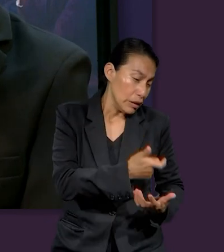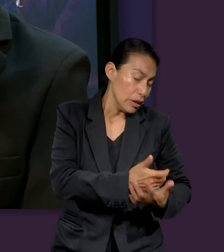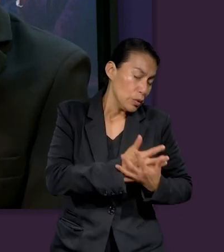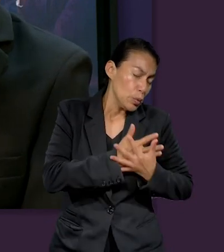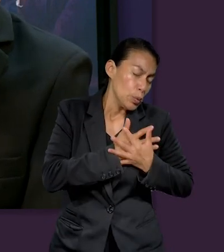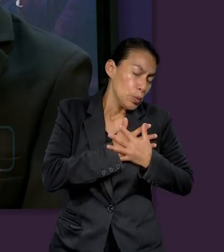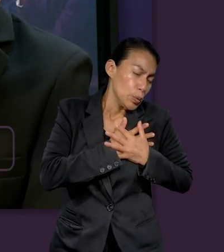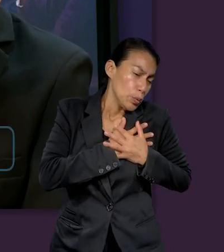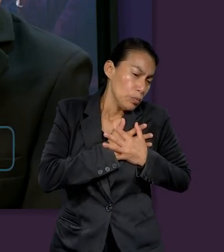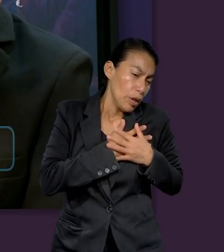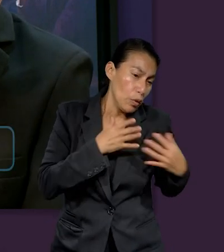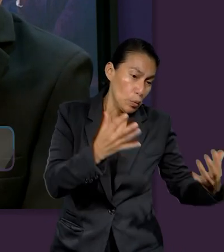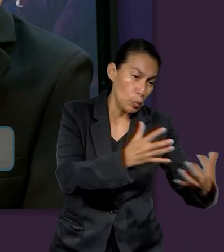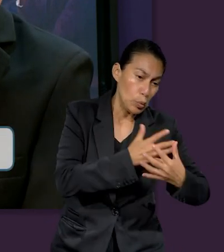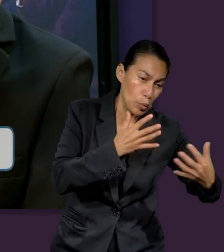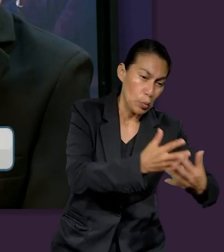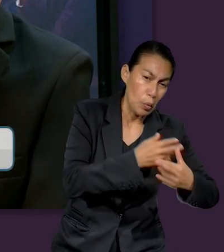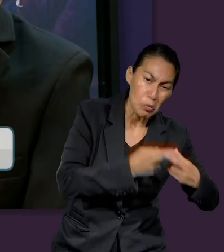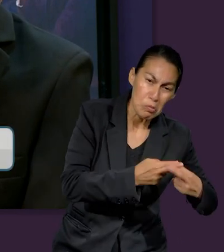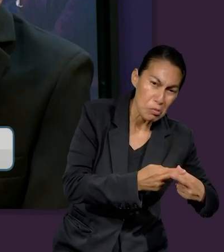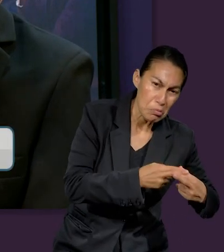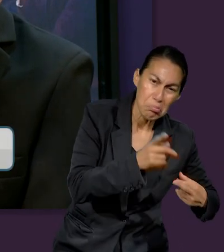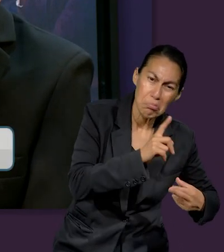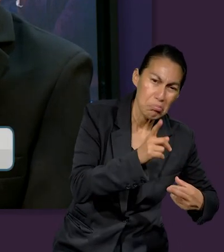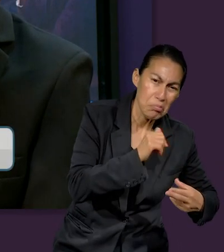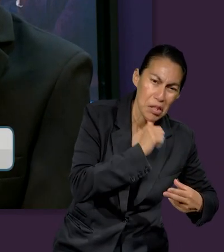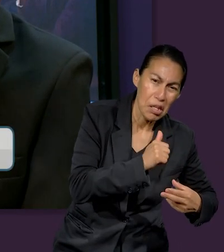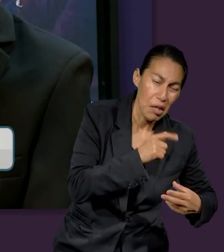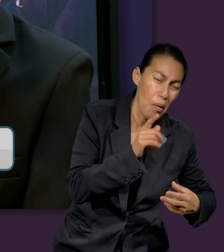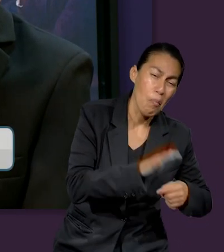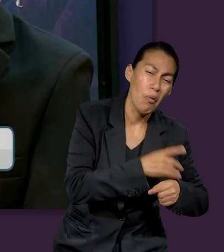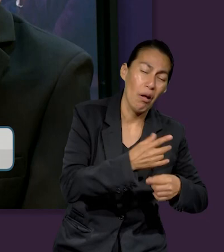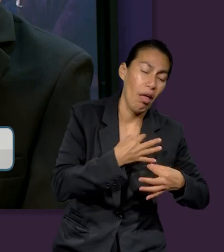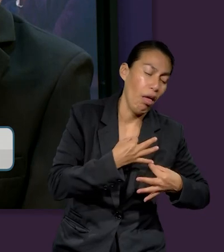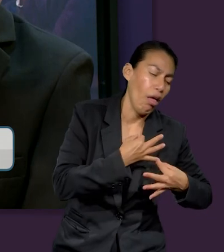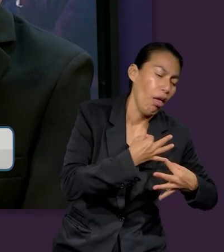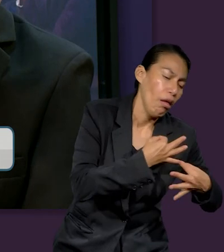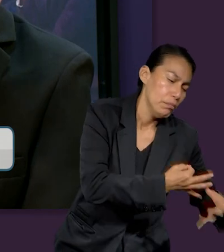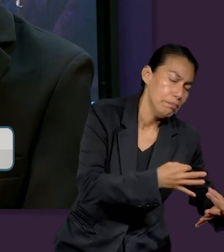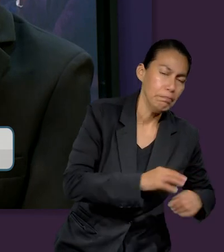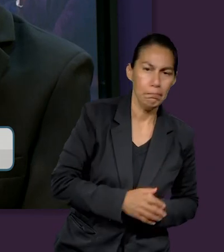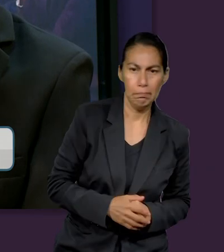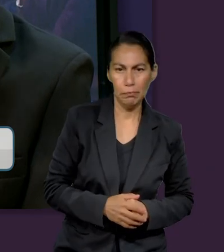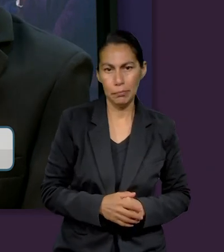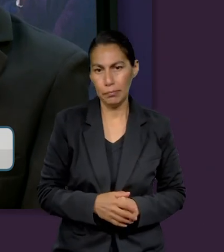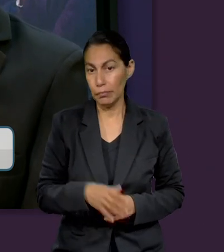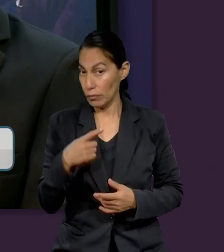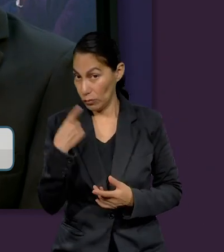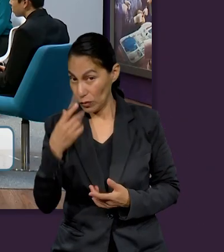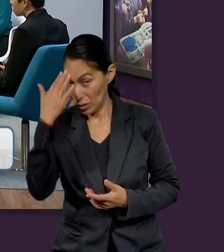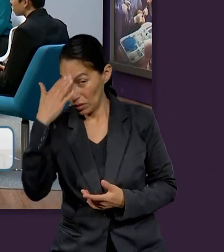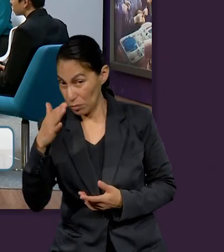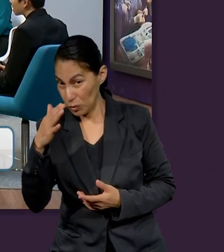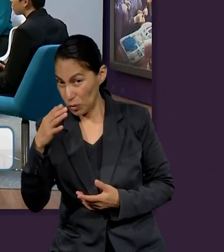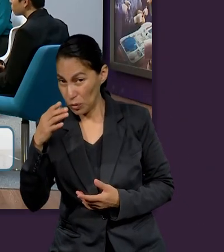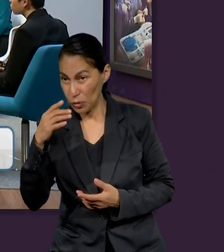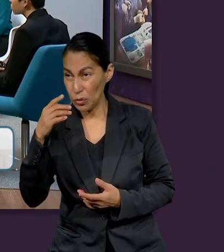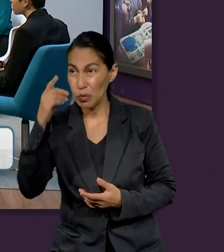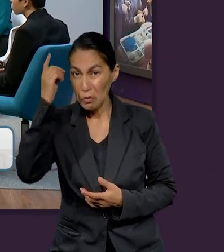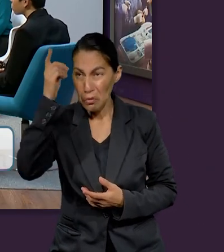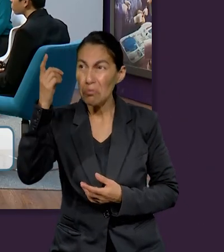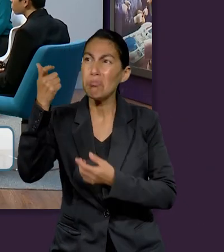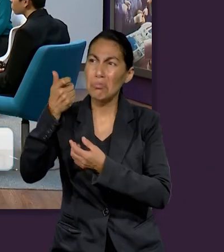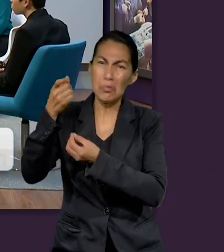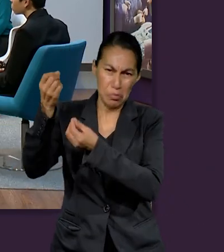que a mí me impresionó mucho es que el que ama el dinero no se saciará dinero y el que ama mucho el tener no sacará fruto sabemos